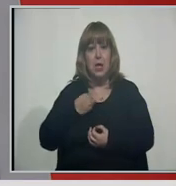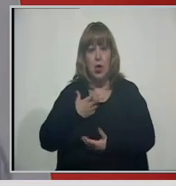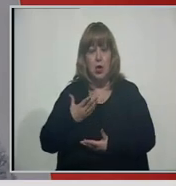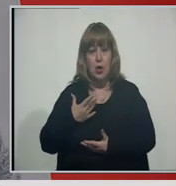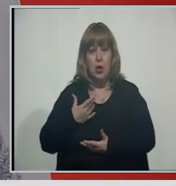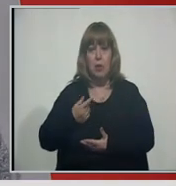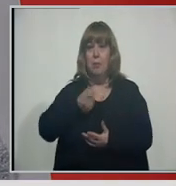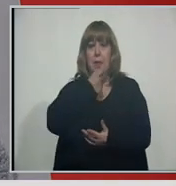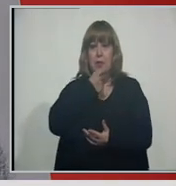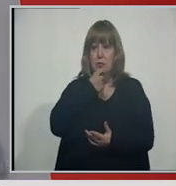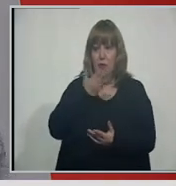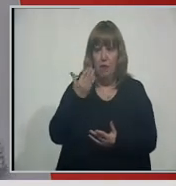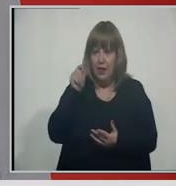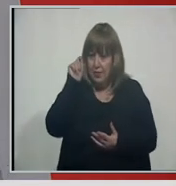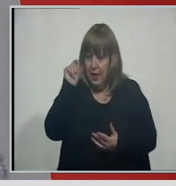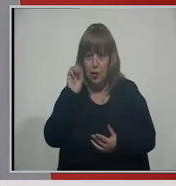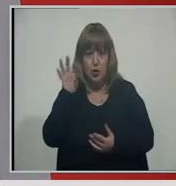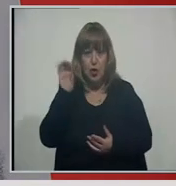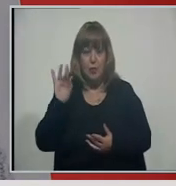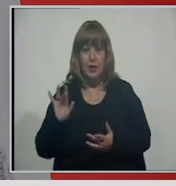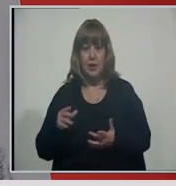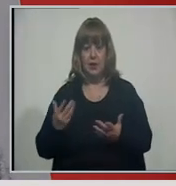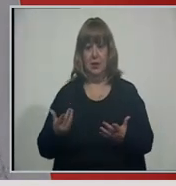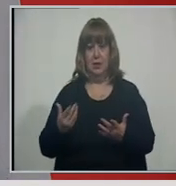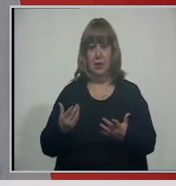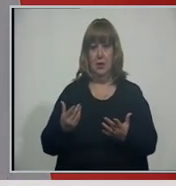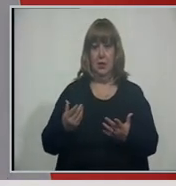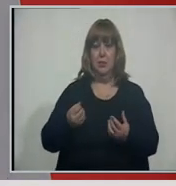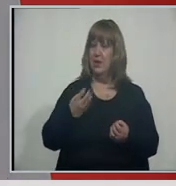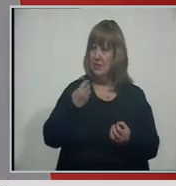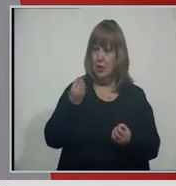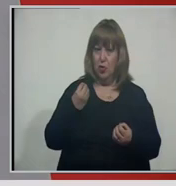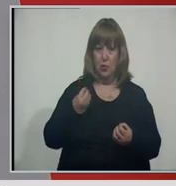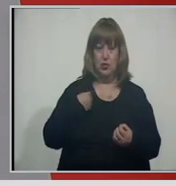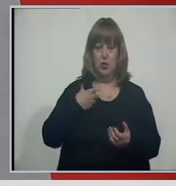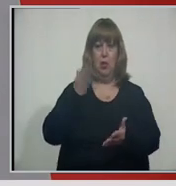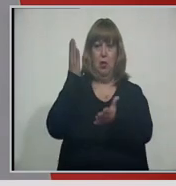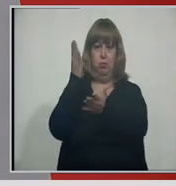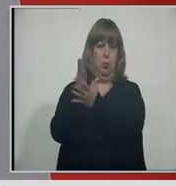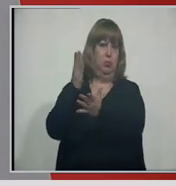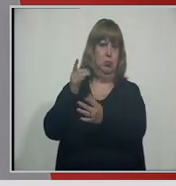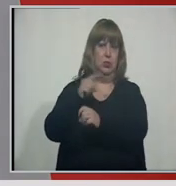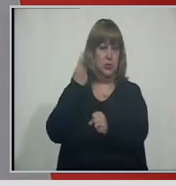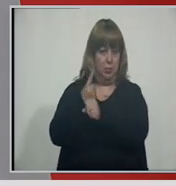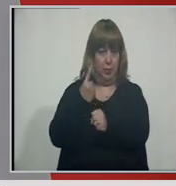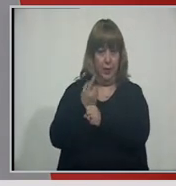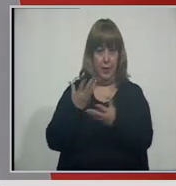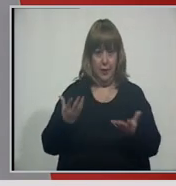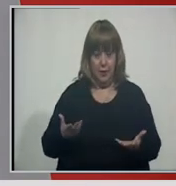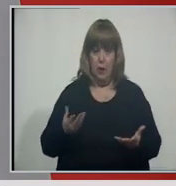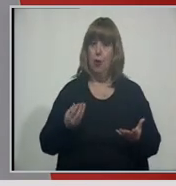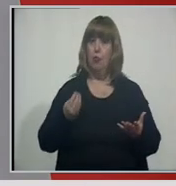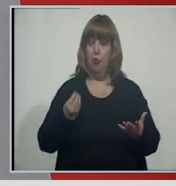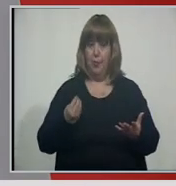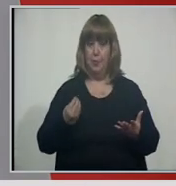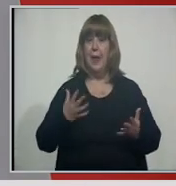elenco mendocino por lo cual no lo prohíbe por eso porque no tengo derecho a jorobar realmente soy a la versión o sea si